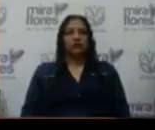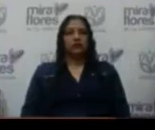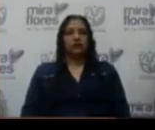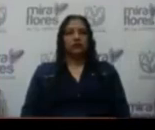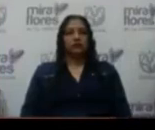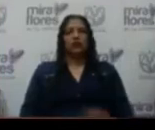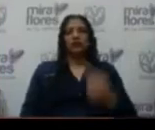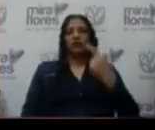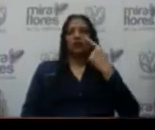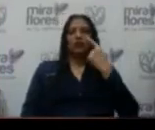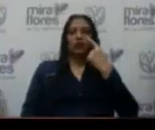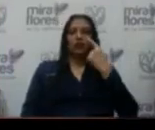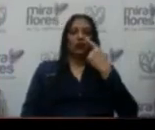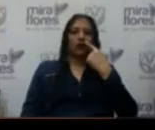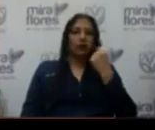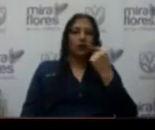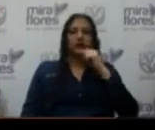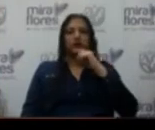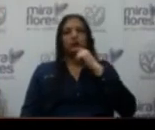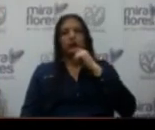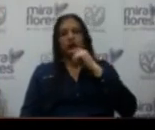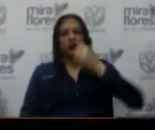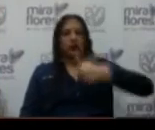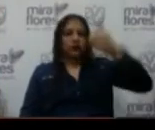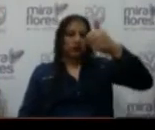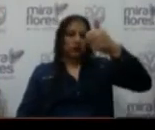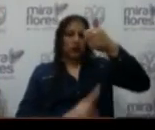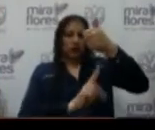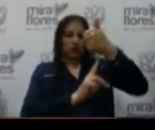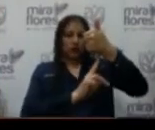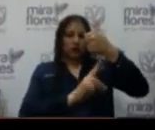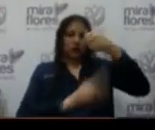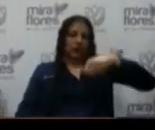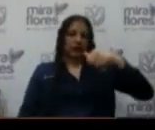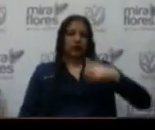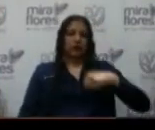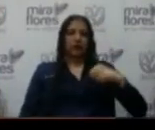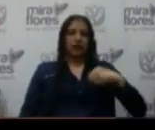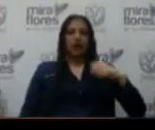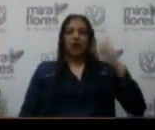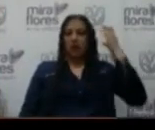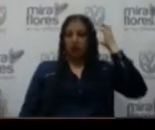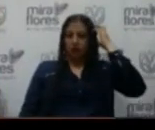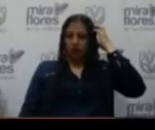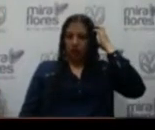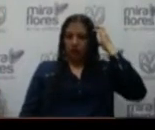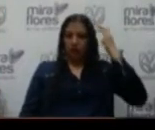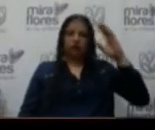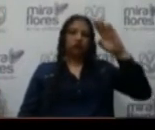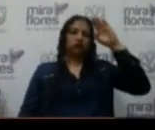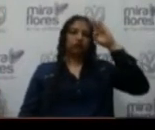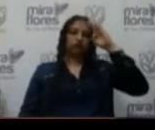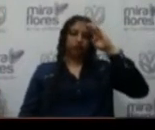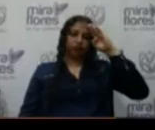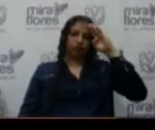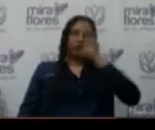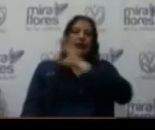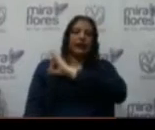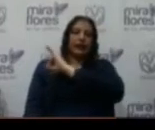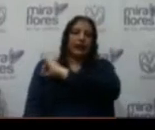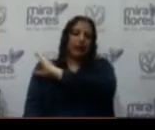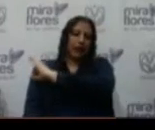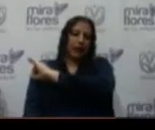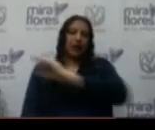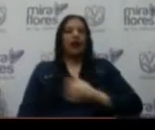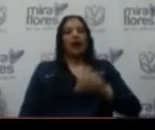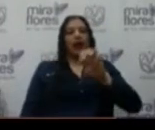Señoras y señores regidores de la Municipalidad de Miraflores, General de Brigada Víctor Manuel Valladares Esquivel,